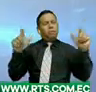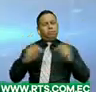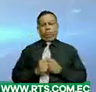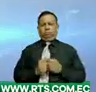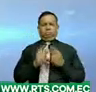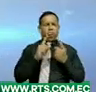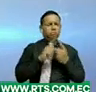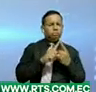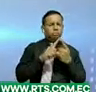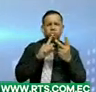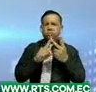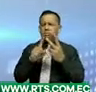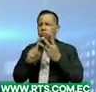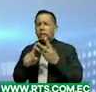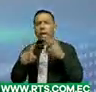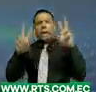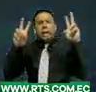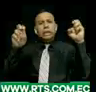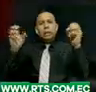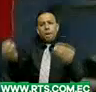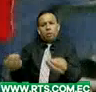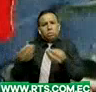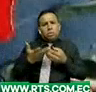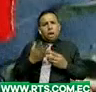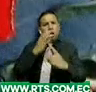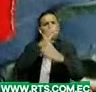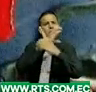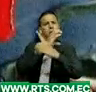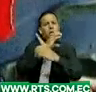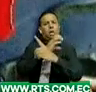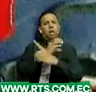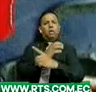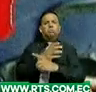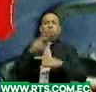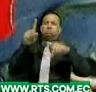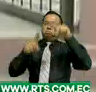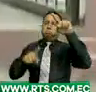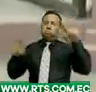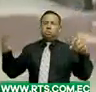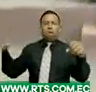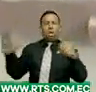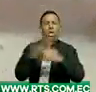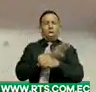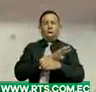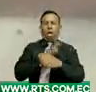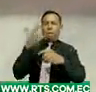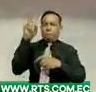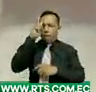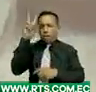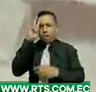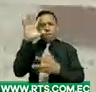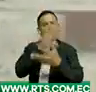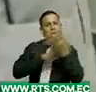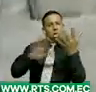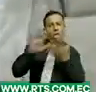a la emisión de carnés de discapacidad frente a la necesidad de quienes siguen cumpliendo años, a la espera de